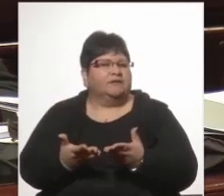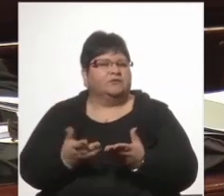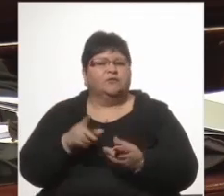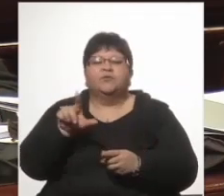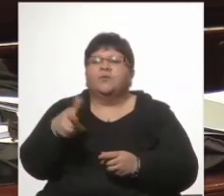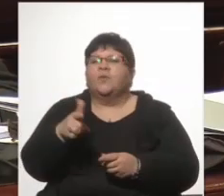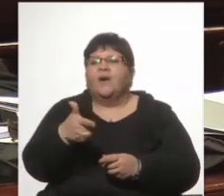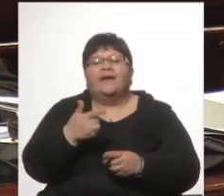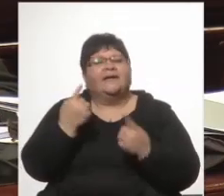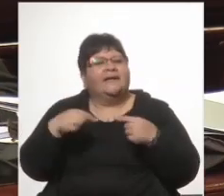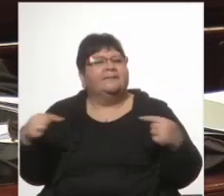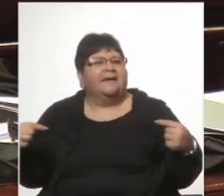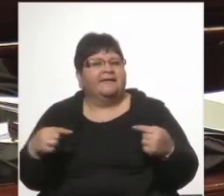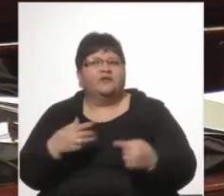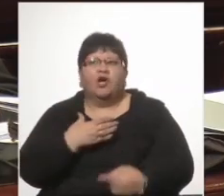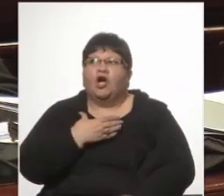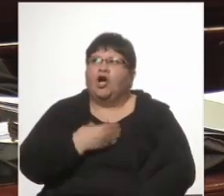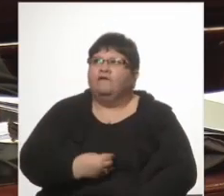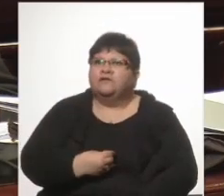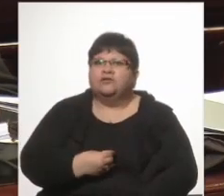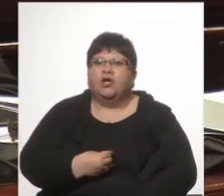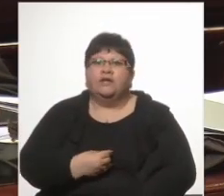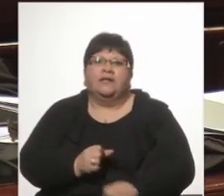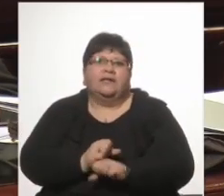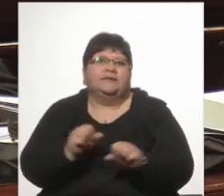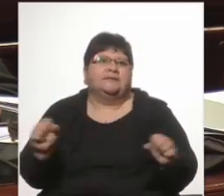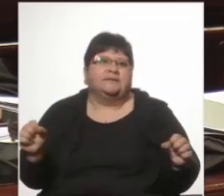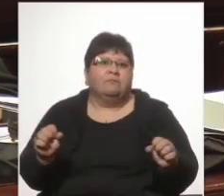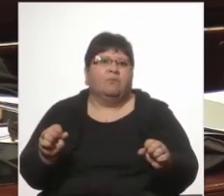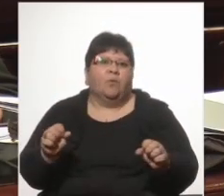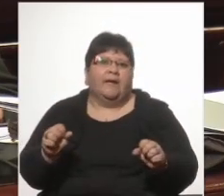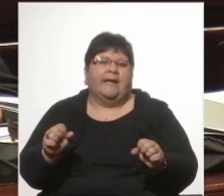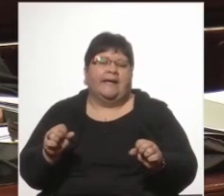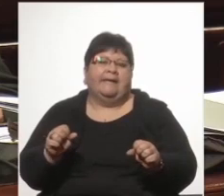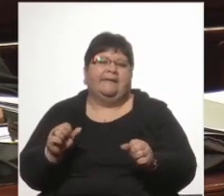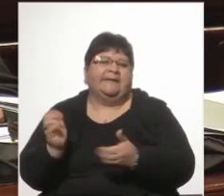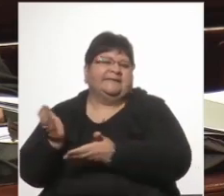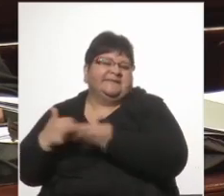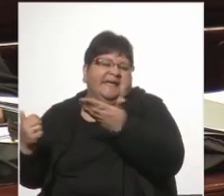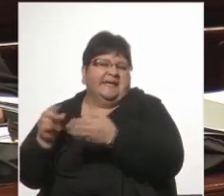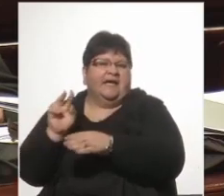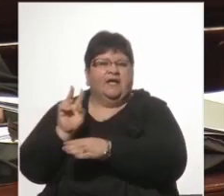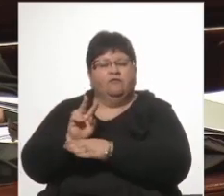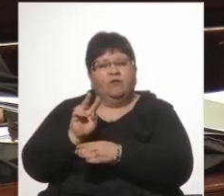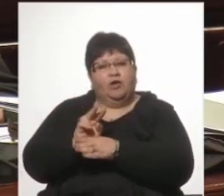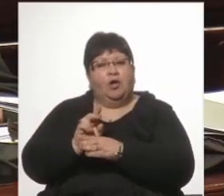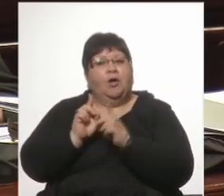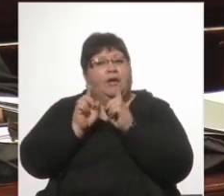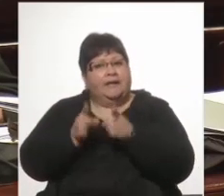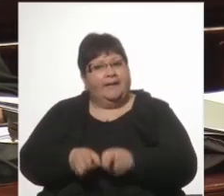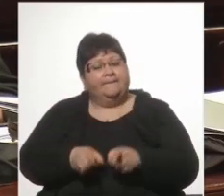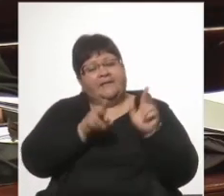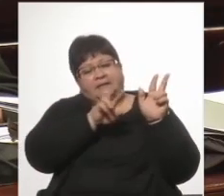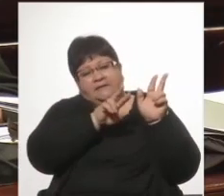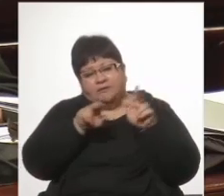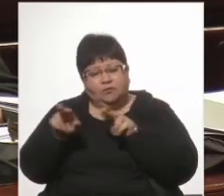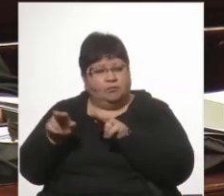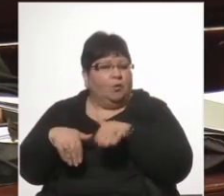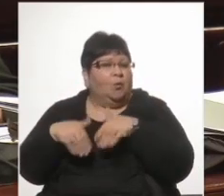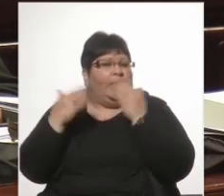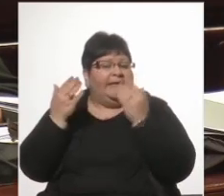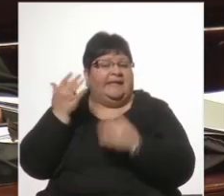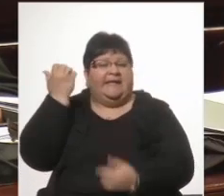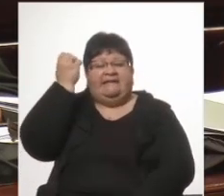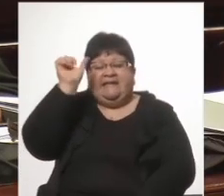la convicción que es plausible la formación de causa. Agreguemos a más que se ha sostenido incluso que no cualquier delito amerita el